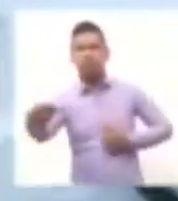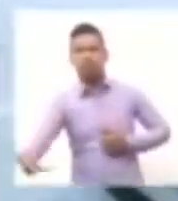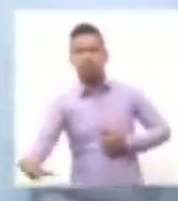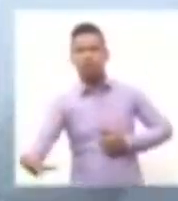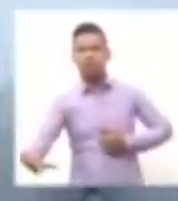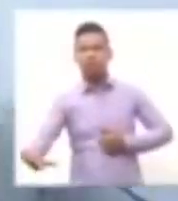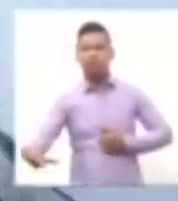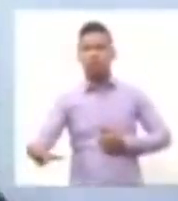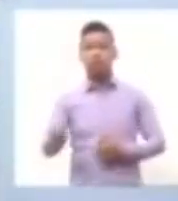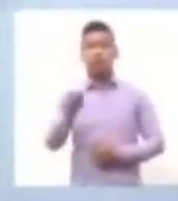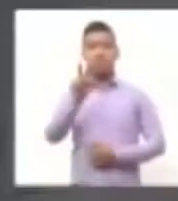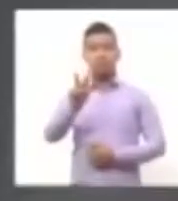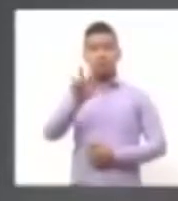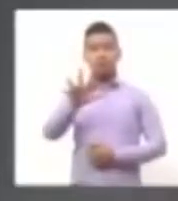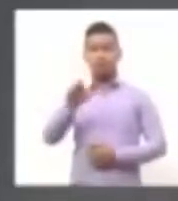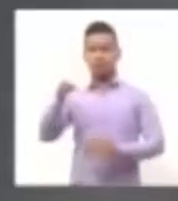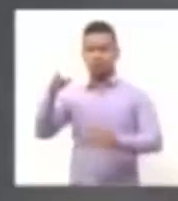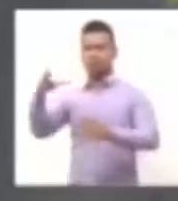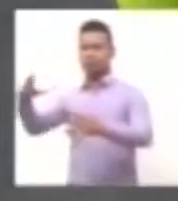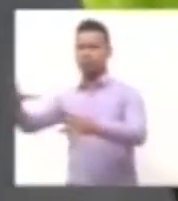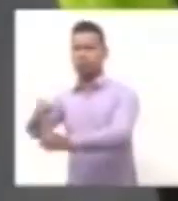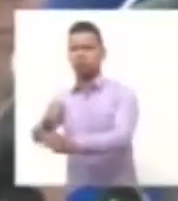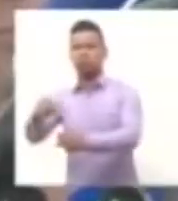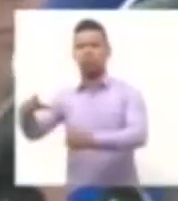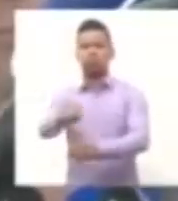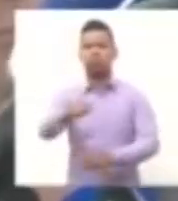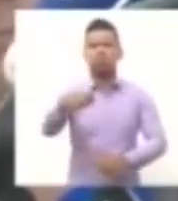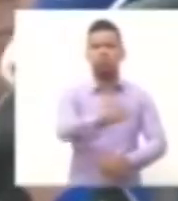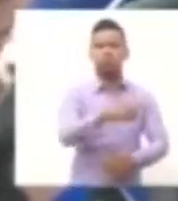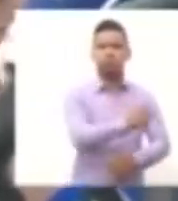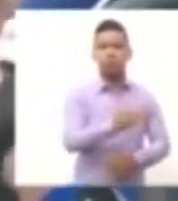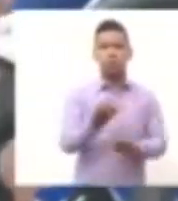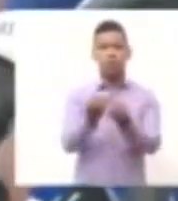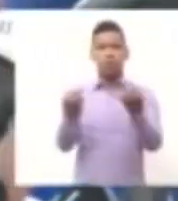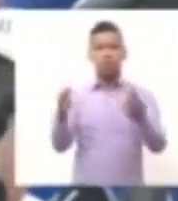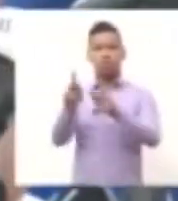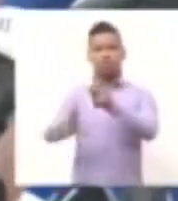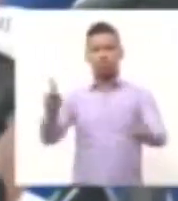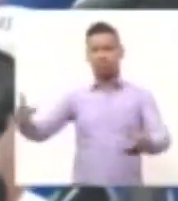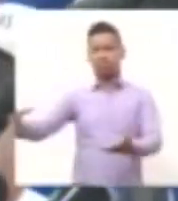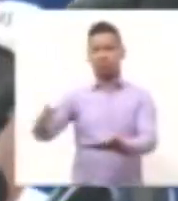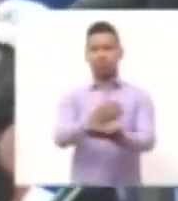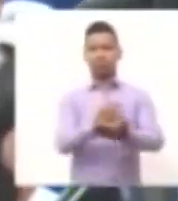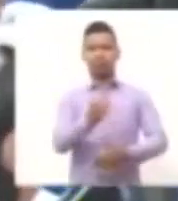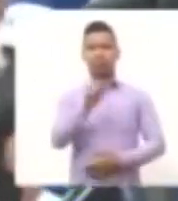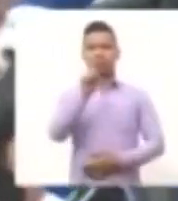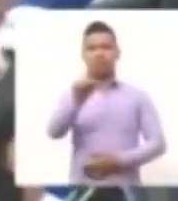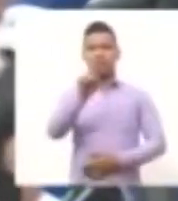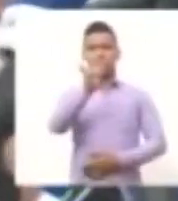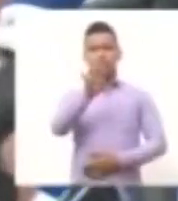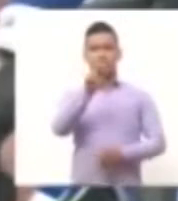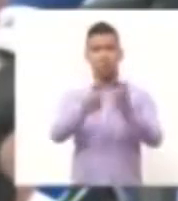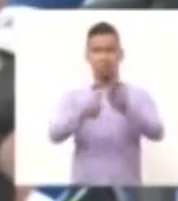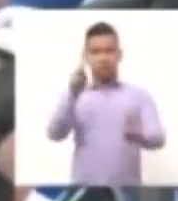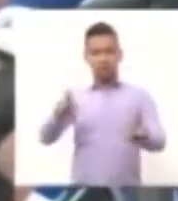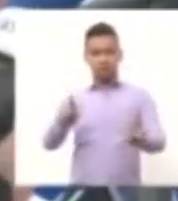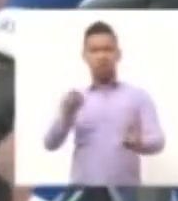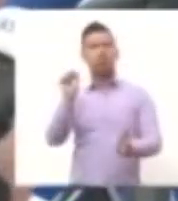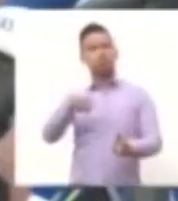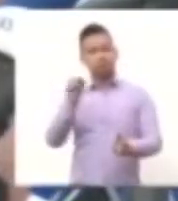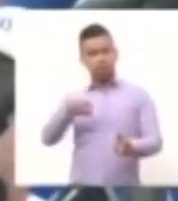Este, 25 allanamientos que arrojaron 19 capturas. Lo que se ha hecho es un trabajo importante de investigación, donde claramente